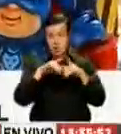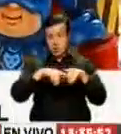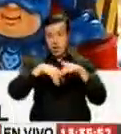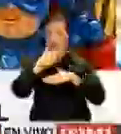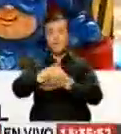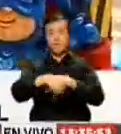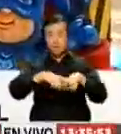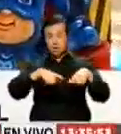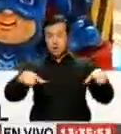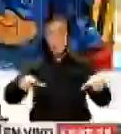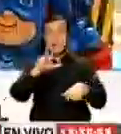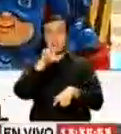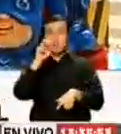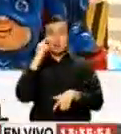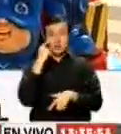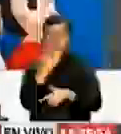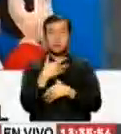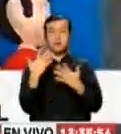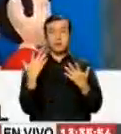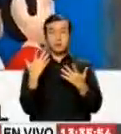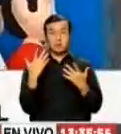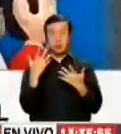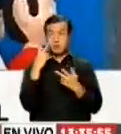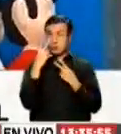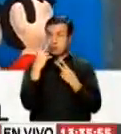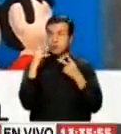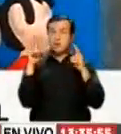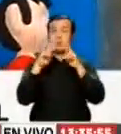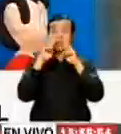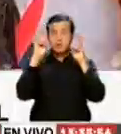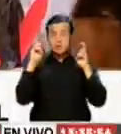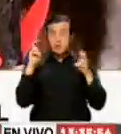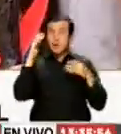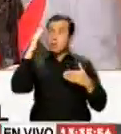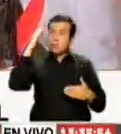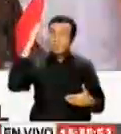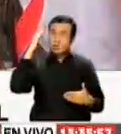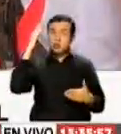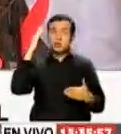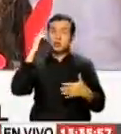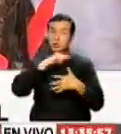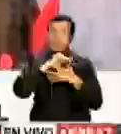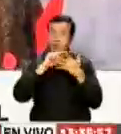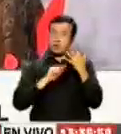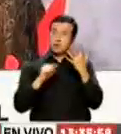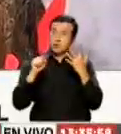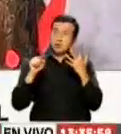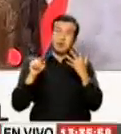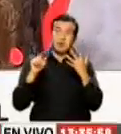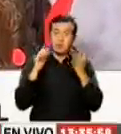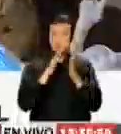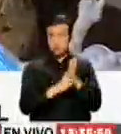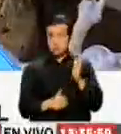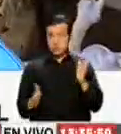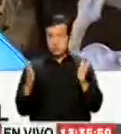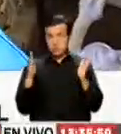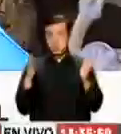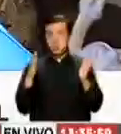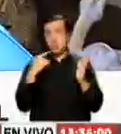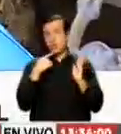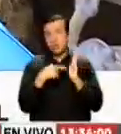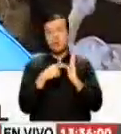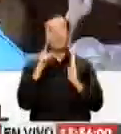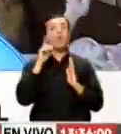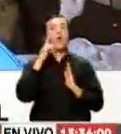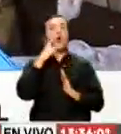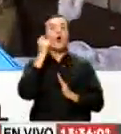30 creaciones, en las que se incluyen personajes relacionados con la vida política y con hechos suscitados en este año. Es convenante, viene